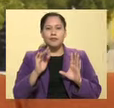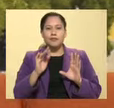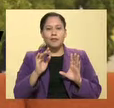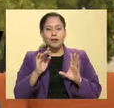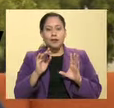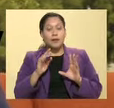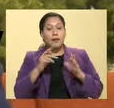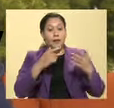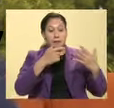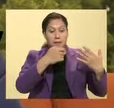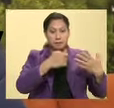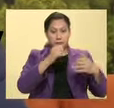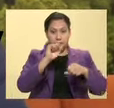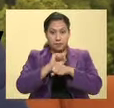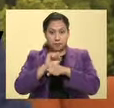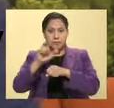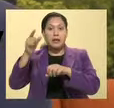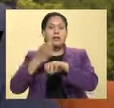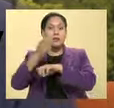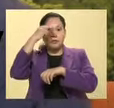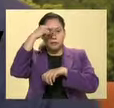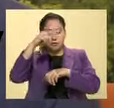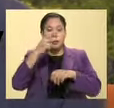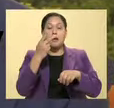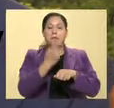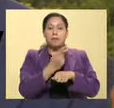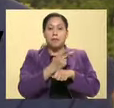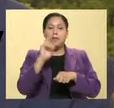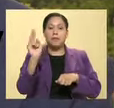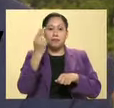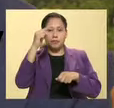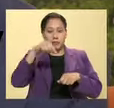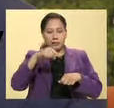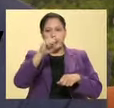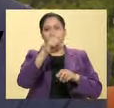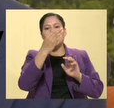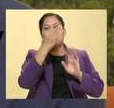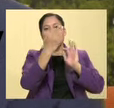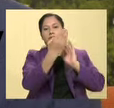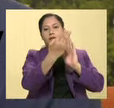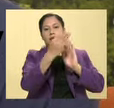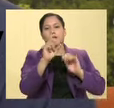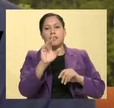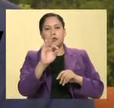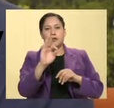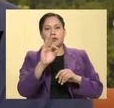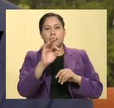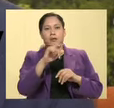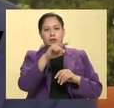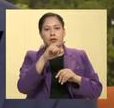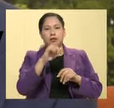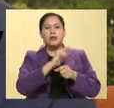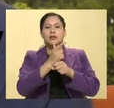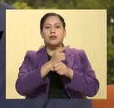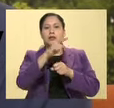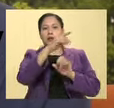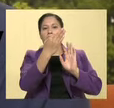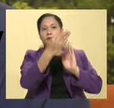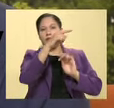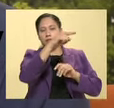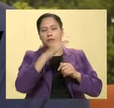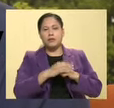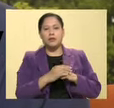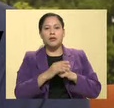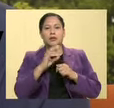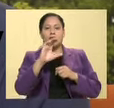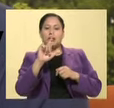la primaria y la secundaria en el Estado de México, ya preparatoria y universidad aquí enfrentito, en el Distrito Federal. Mi licenciatura la hice aquí enfrente,